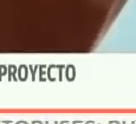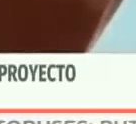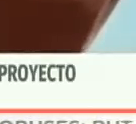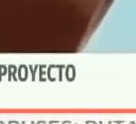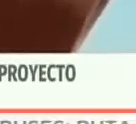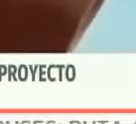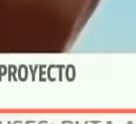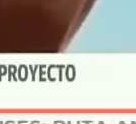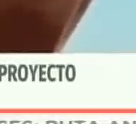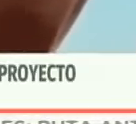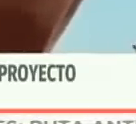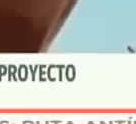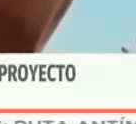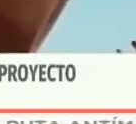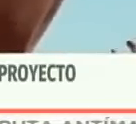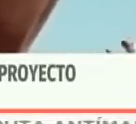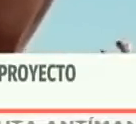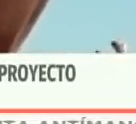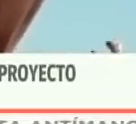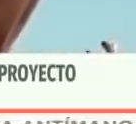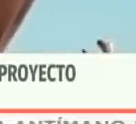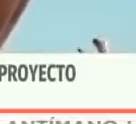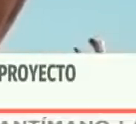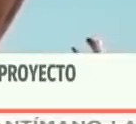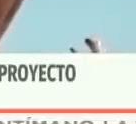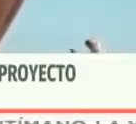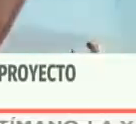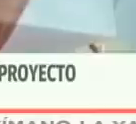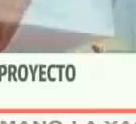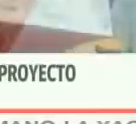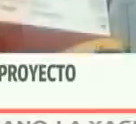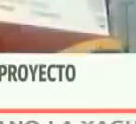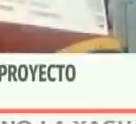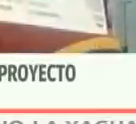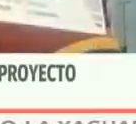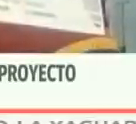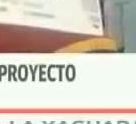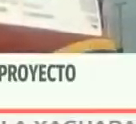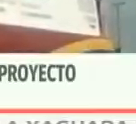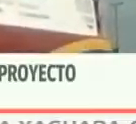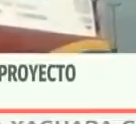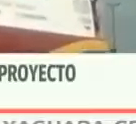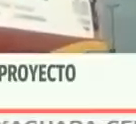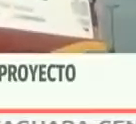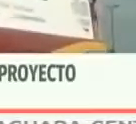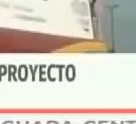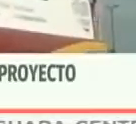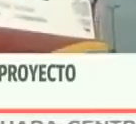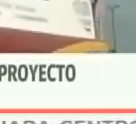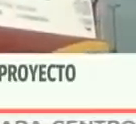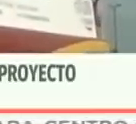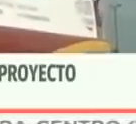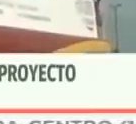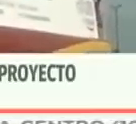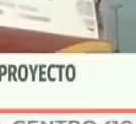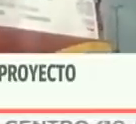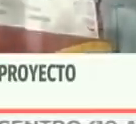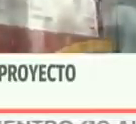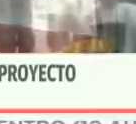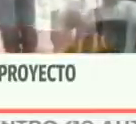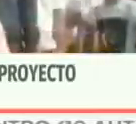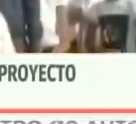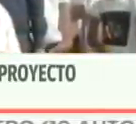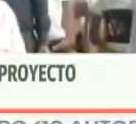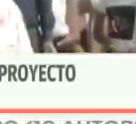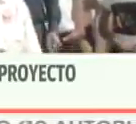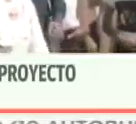victoria de la vida, es una victoria del futuro, por estos hermosos niños, por la paz, por el futuro, lo afirmativo del ser venezolano. Desde la